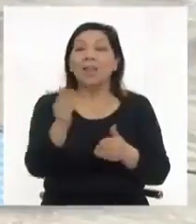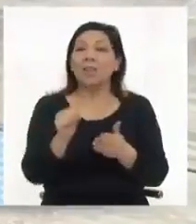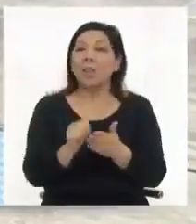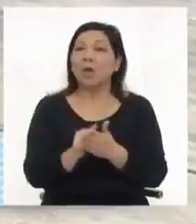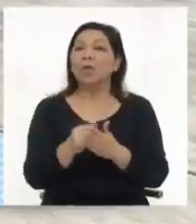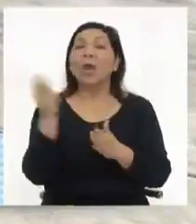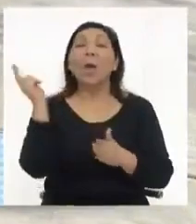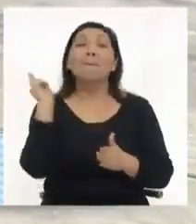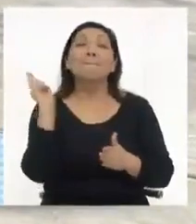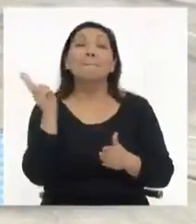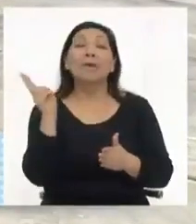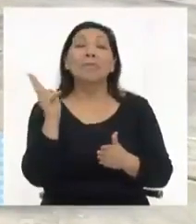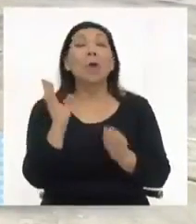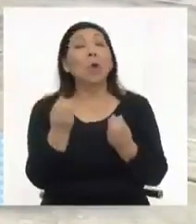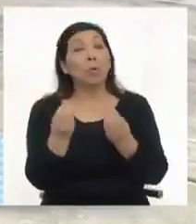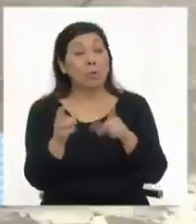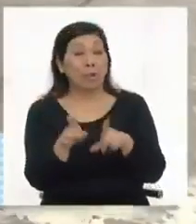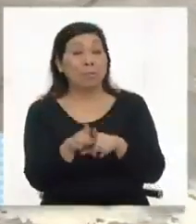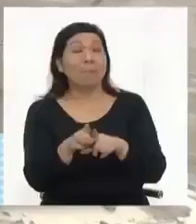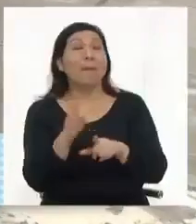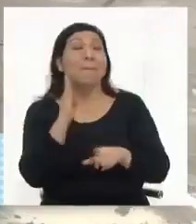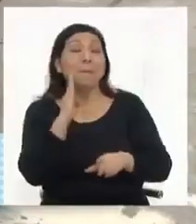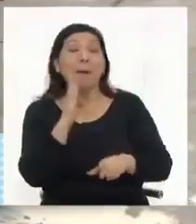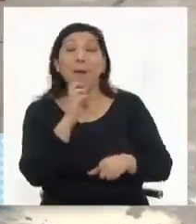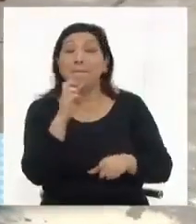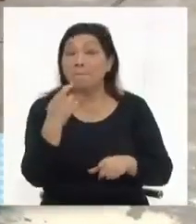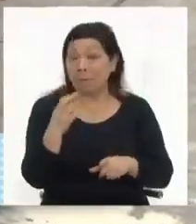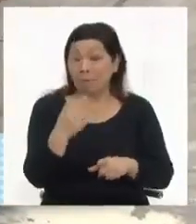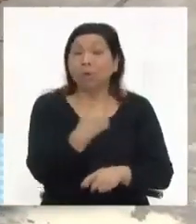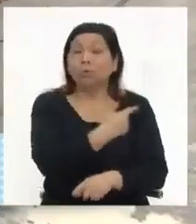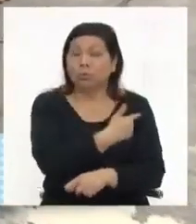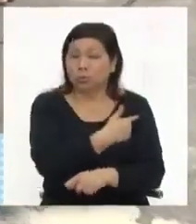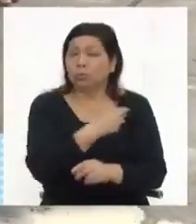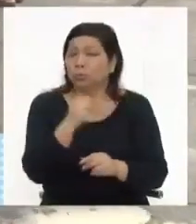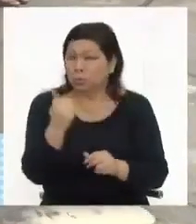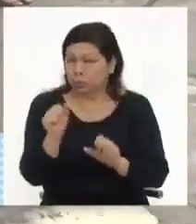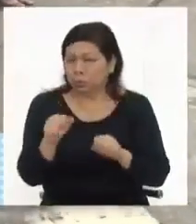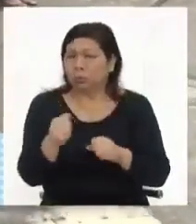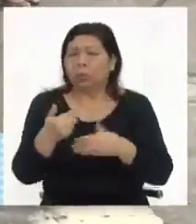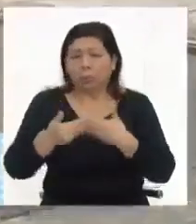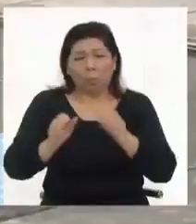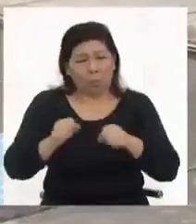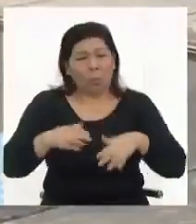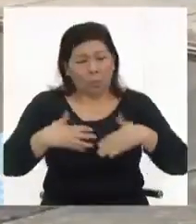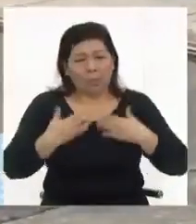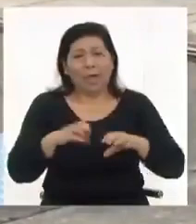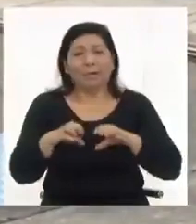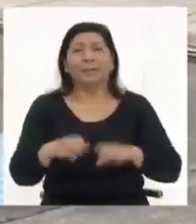profesores, así como los padres de familia, a vacunarse tan pronto como sea posible.